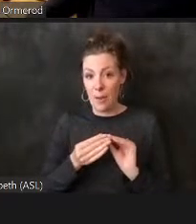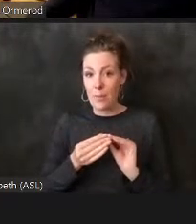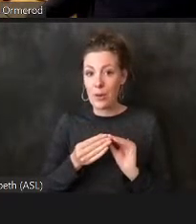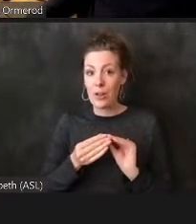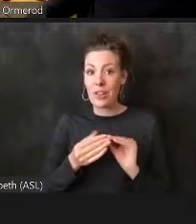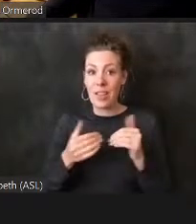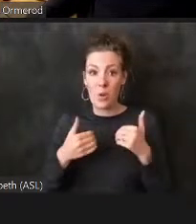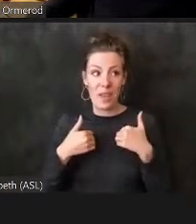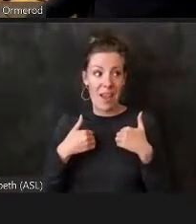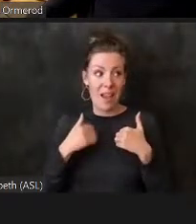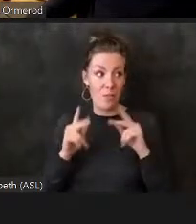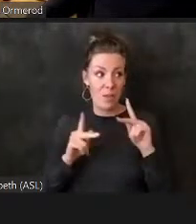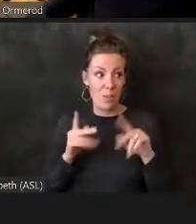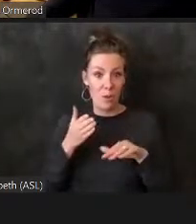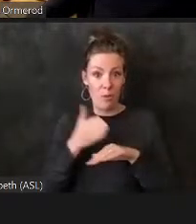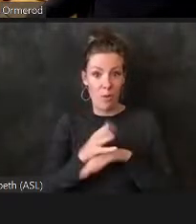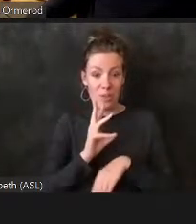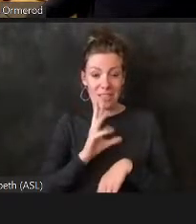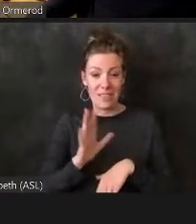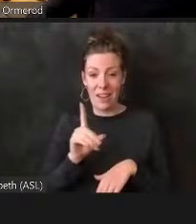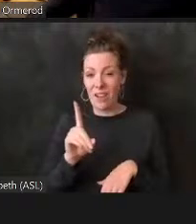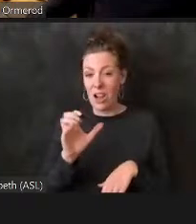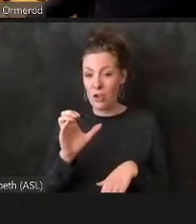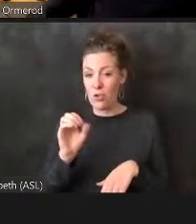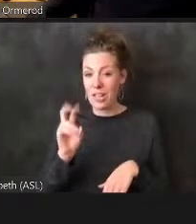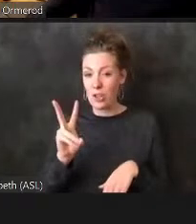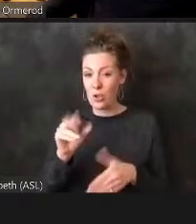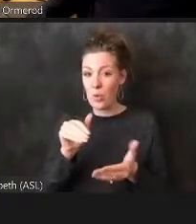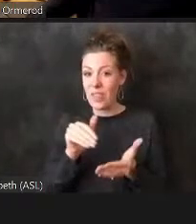mencionó la señora Hopkins, ¿verdad? Pero